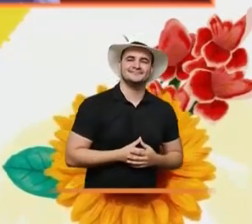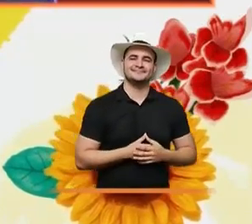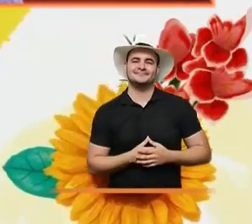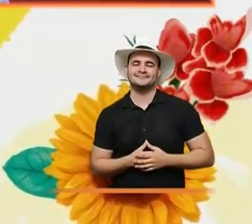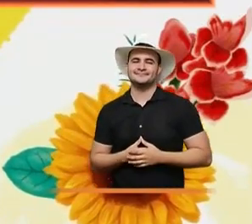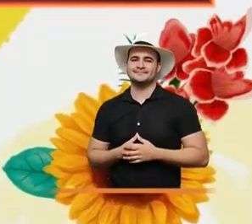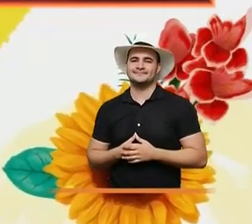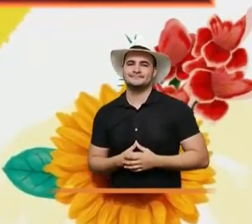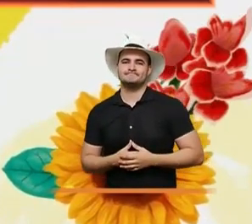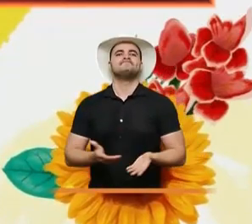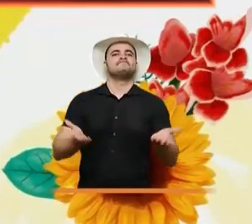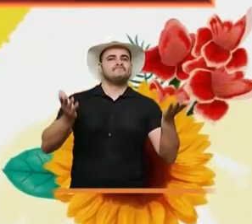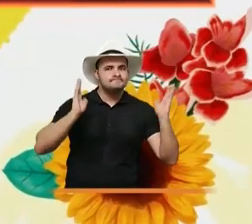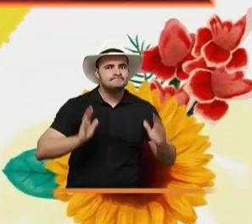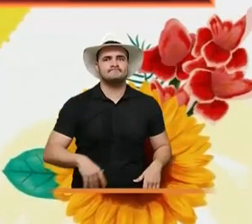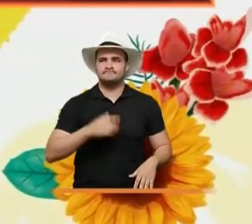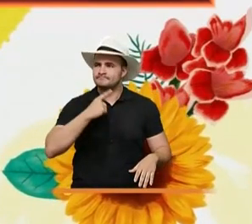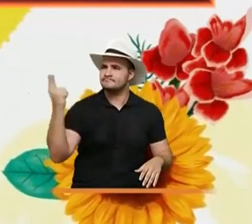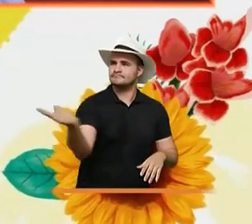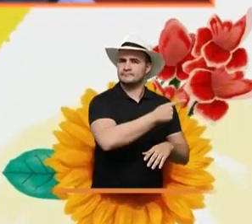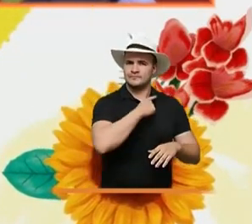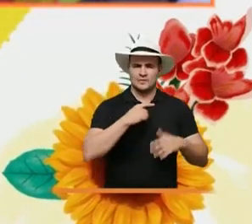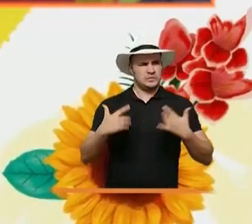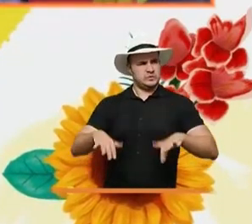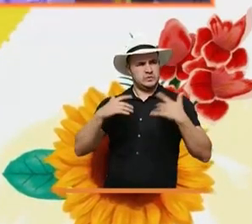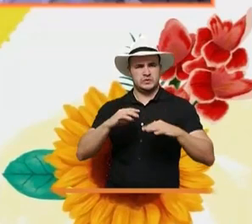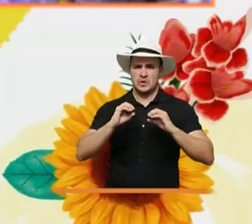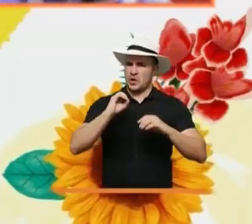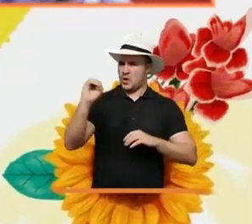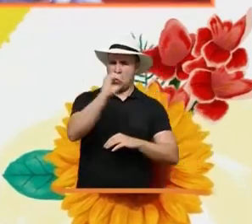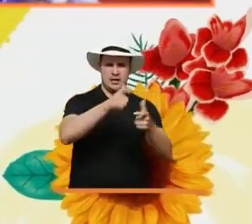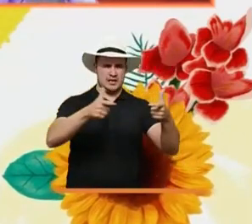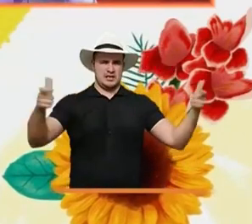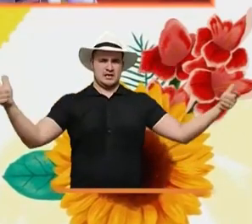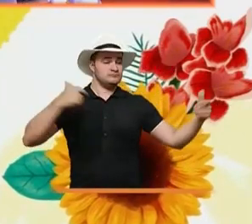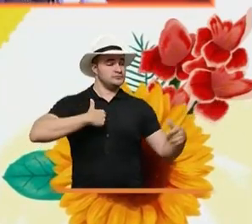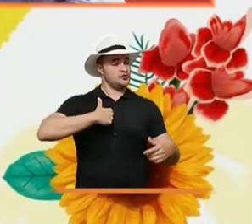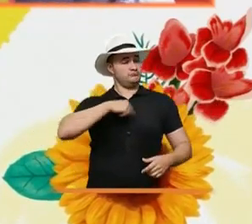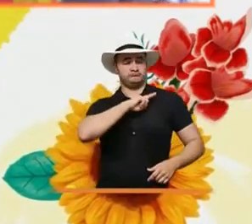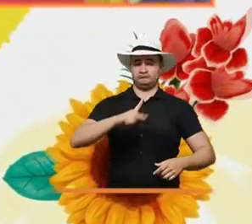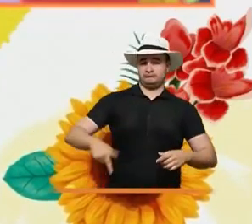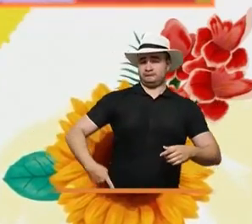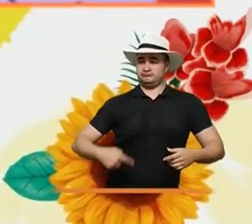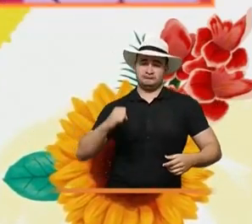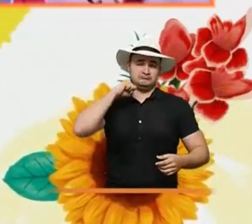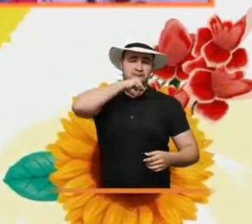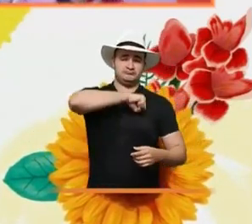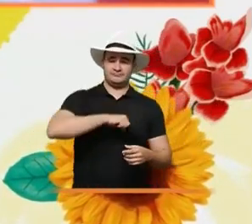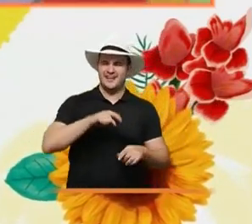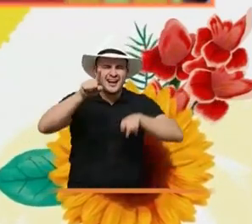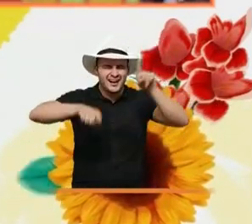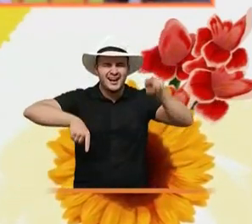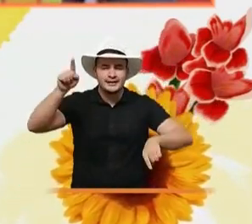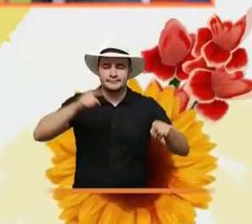y saber qué hay tanto tipo que se creó príncipe azul pero estaba